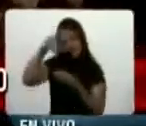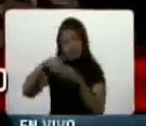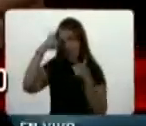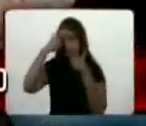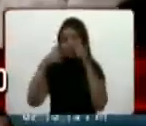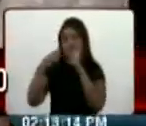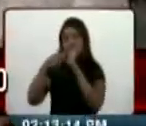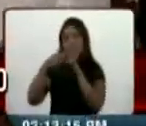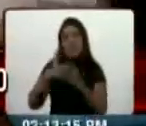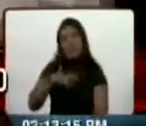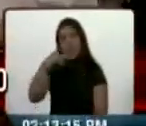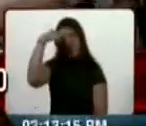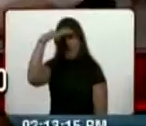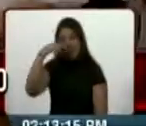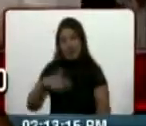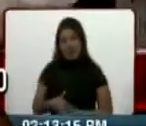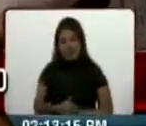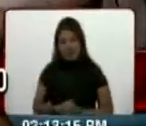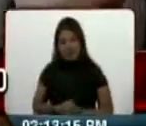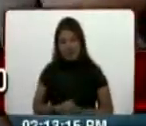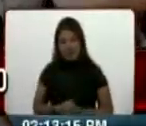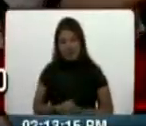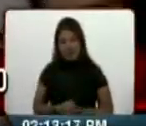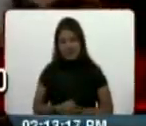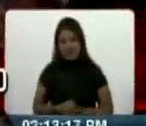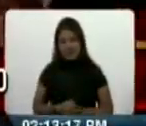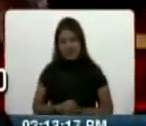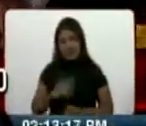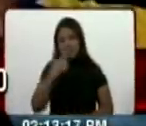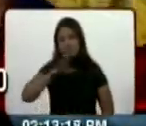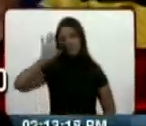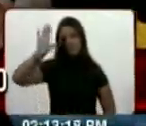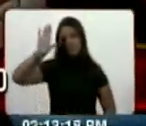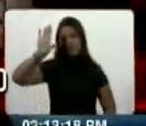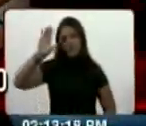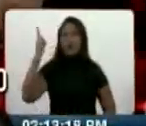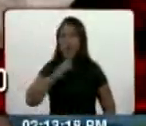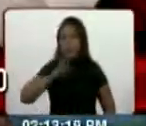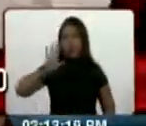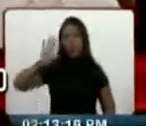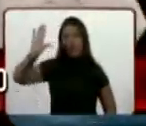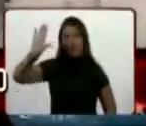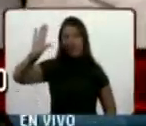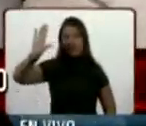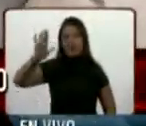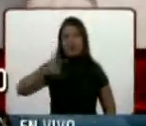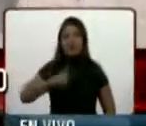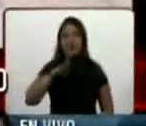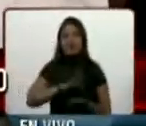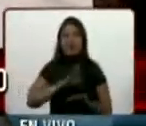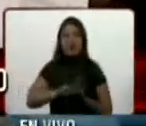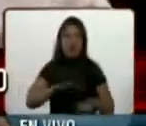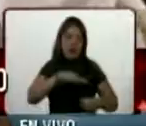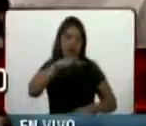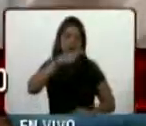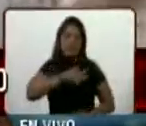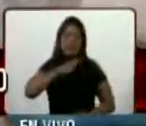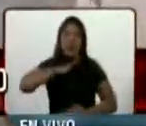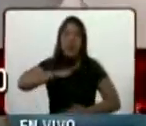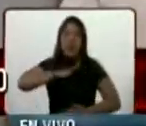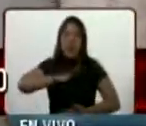Por mi padre. Cumplí el juramento, pues. Lo juré. Estoy tranquilo de alma.